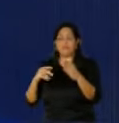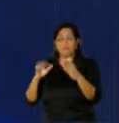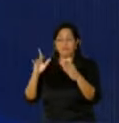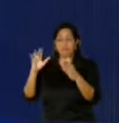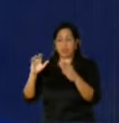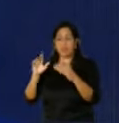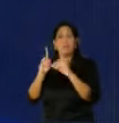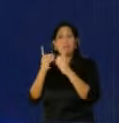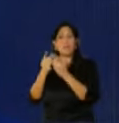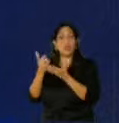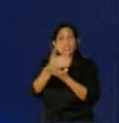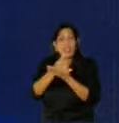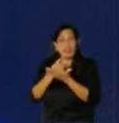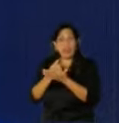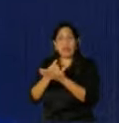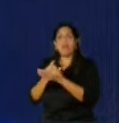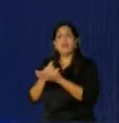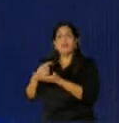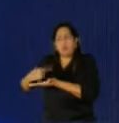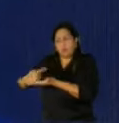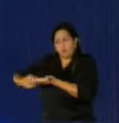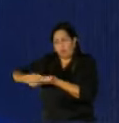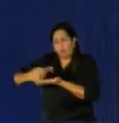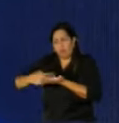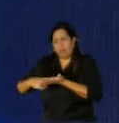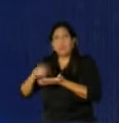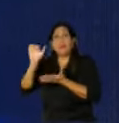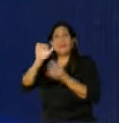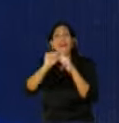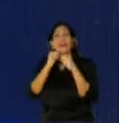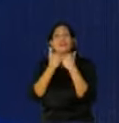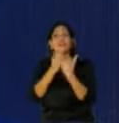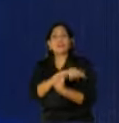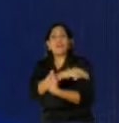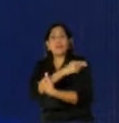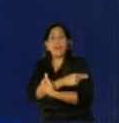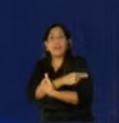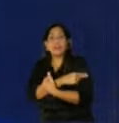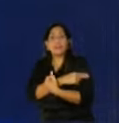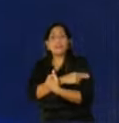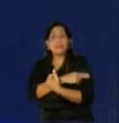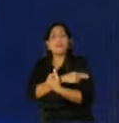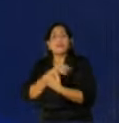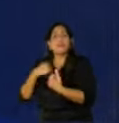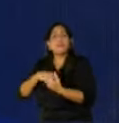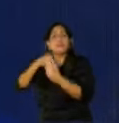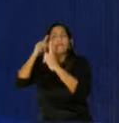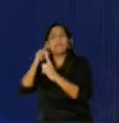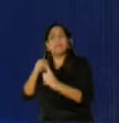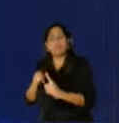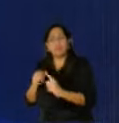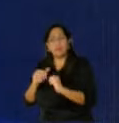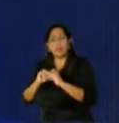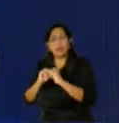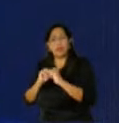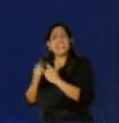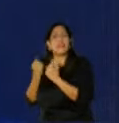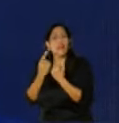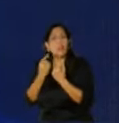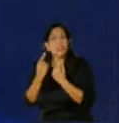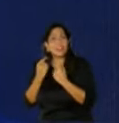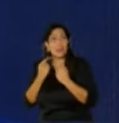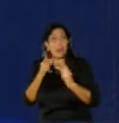de Hacienda, el secretario de Hacienda, y lo discutimos también con la Asociación de Hospitales, es qué mecanismos vamos a utilizar para que estas personas que